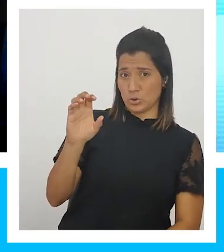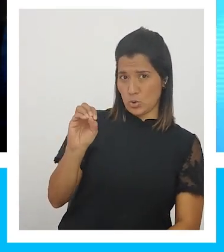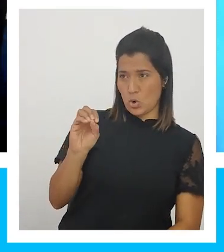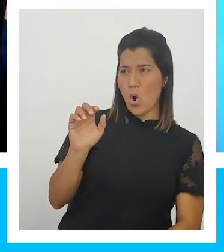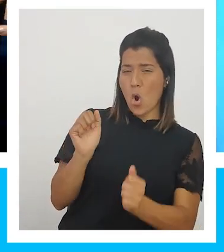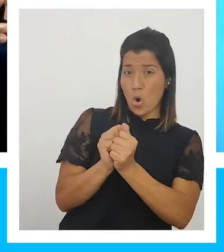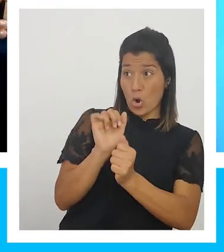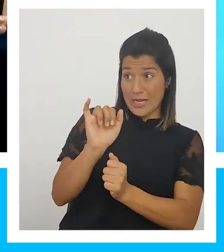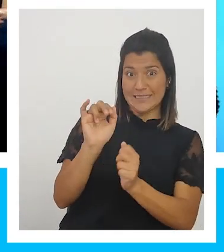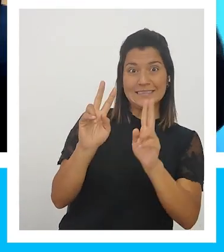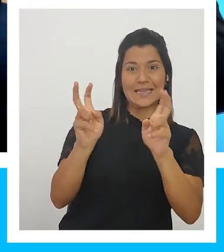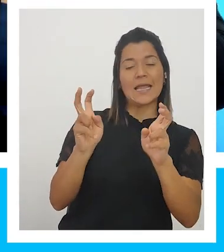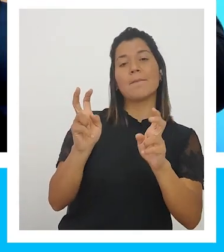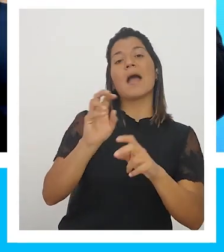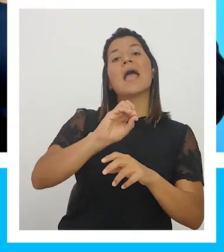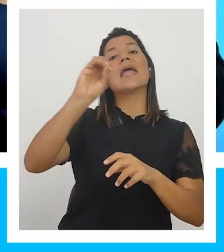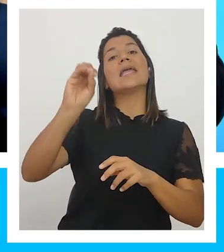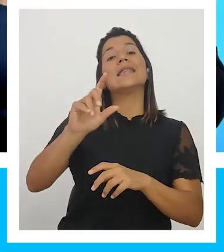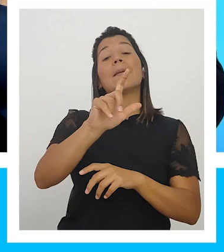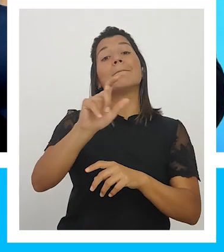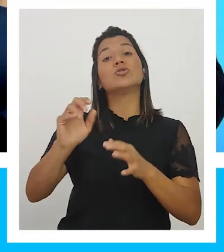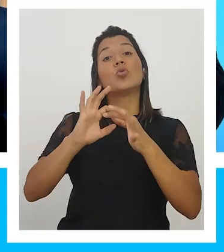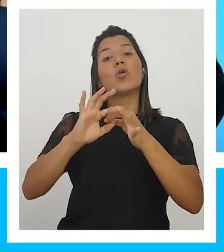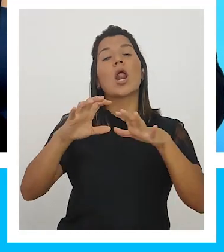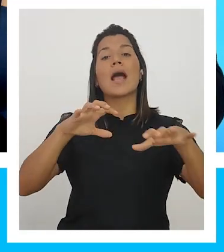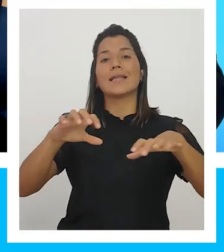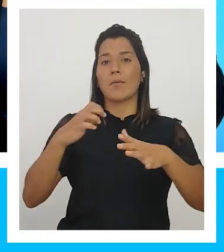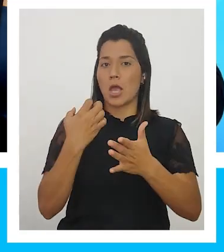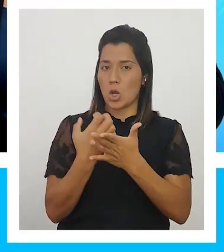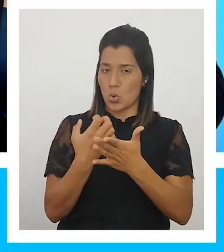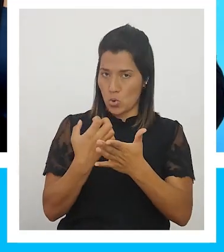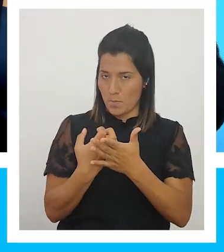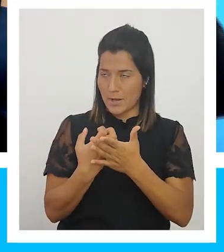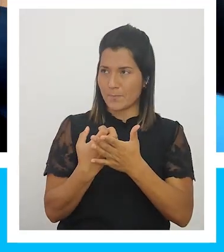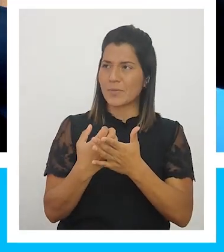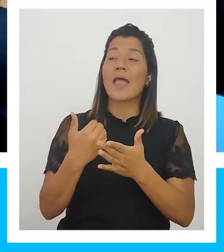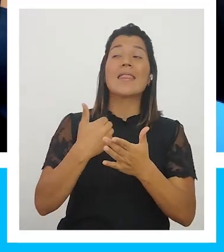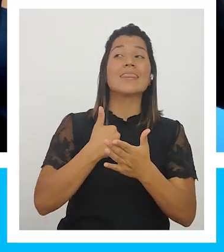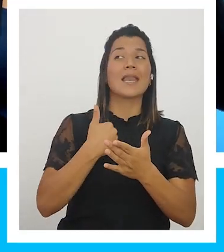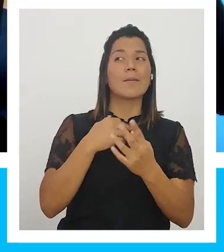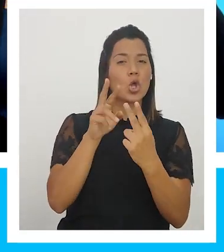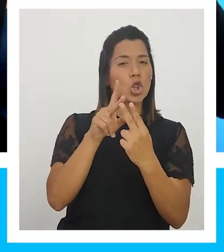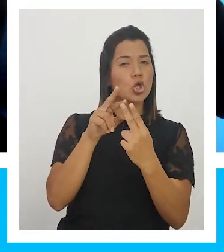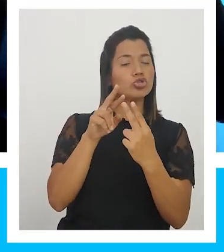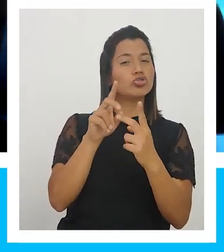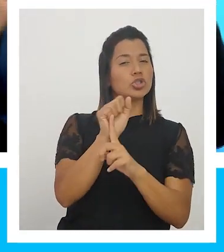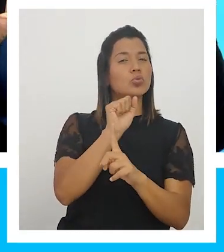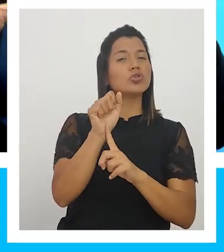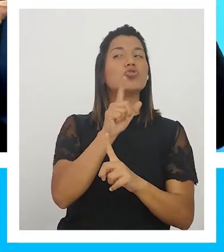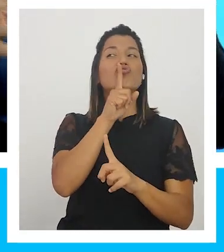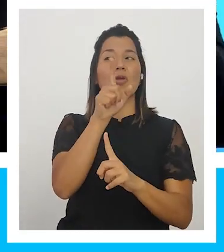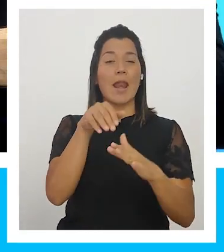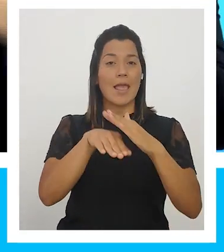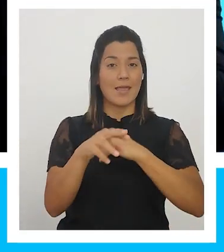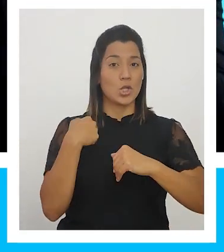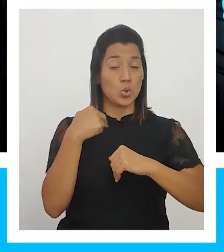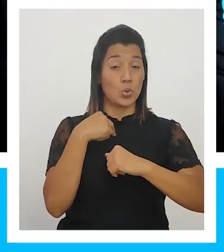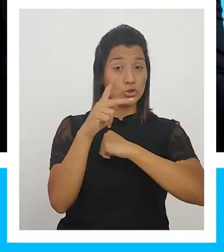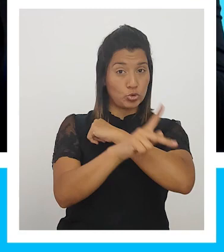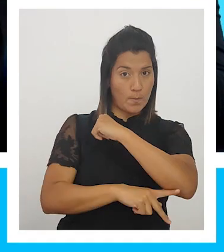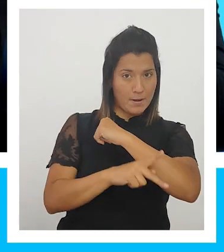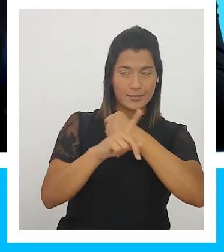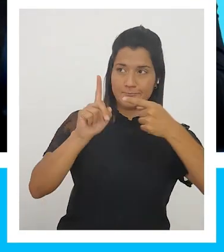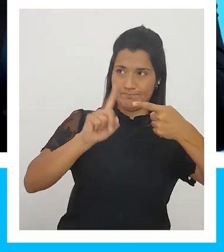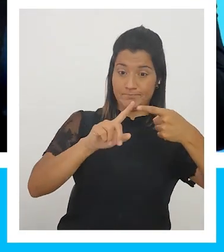mensual de actividad económica, se muestran dos realidades en el país, ¿verdad? Ahora usted lo mencionaba. Las zonas francas que tienen un